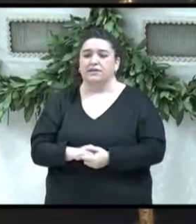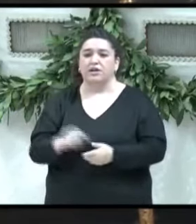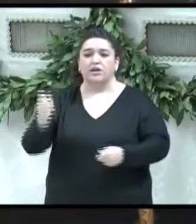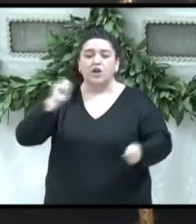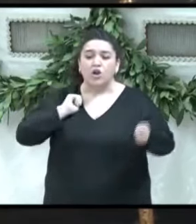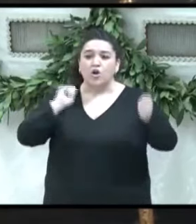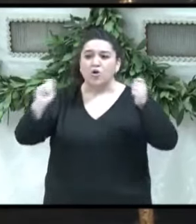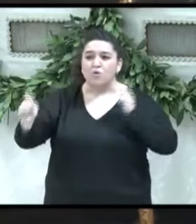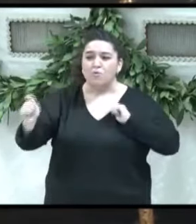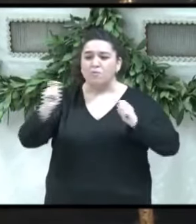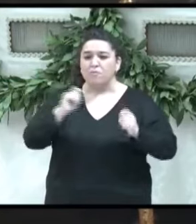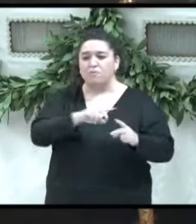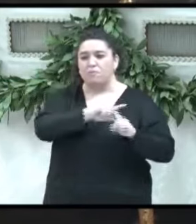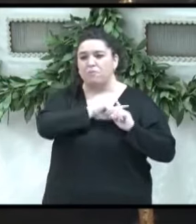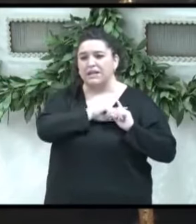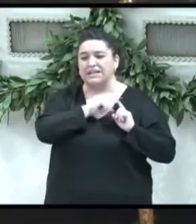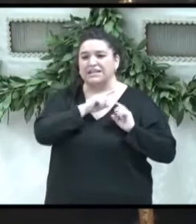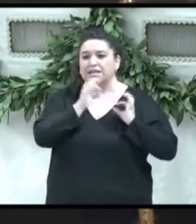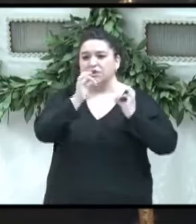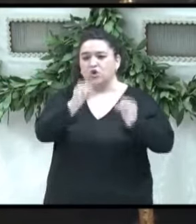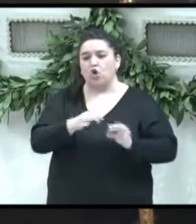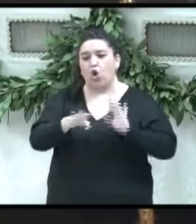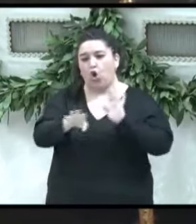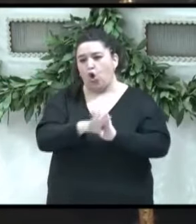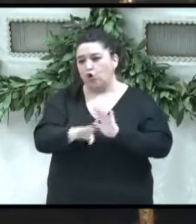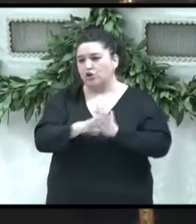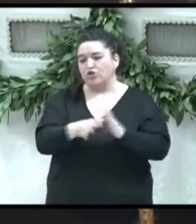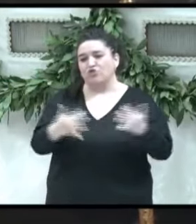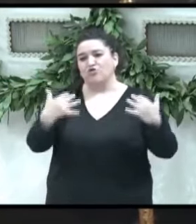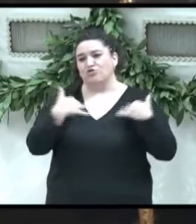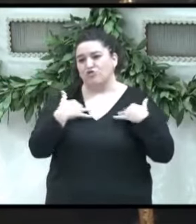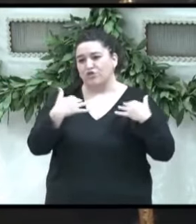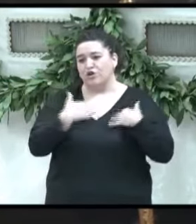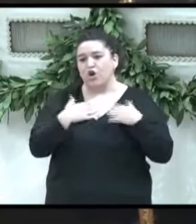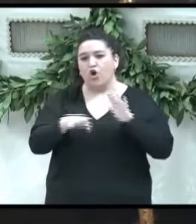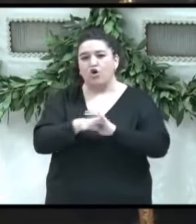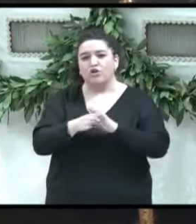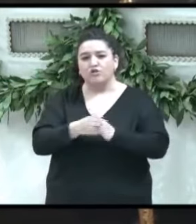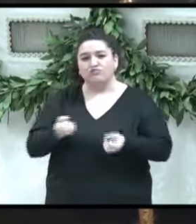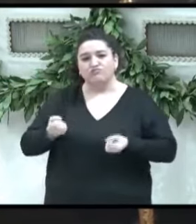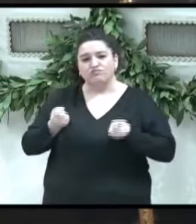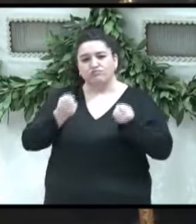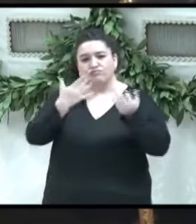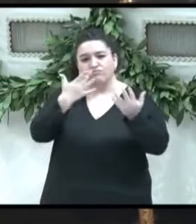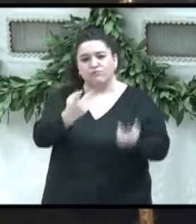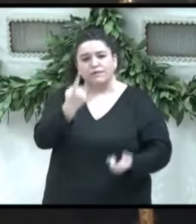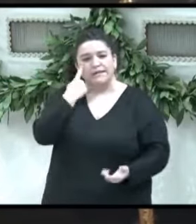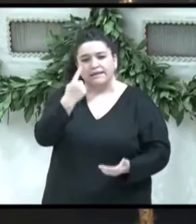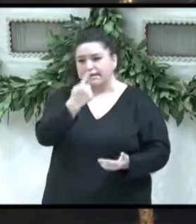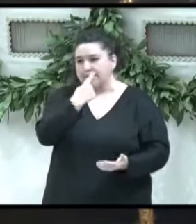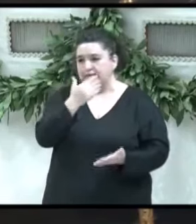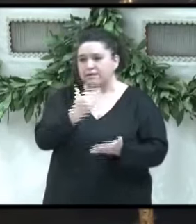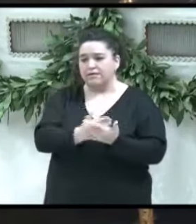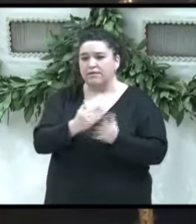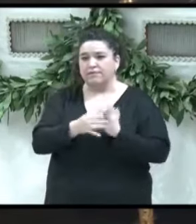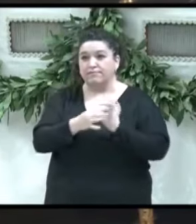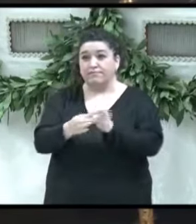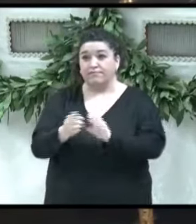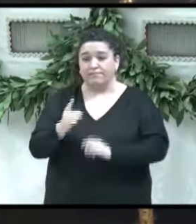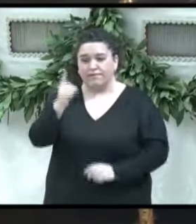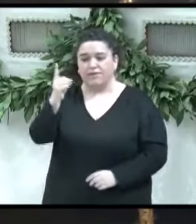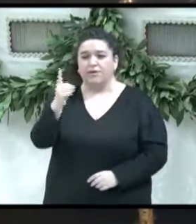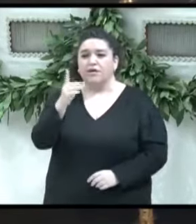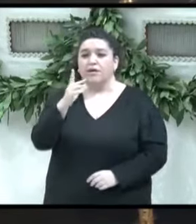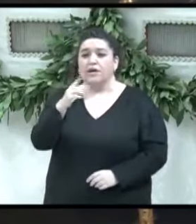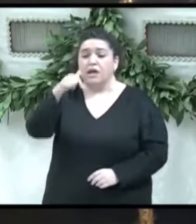mártires siguen continúan dando este testimonio hoy por tanto no es